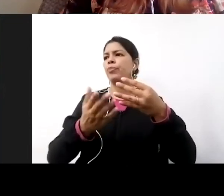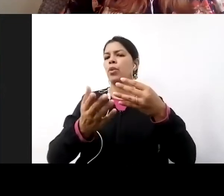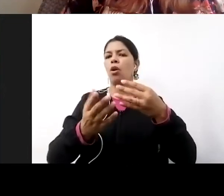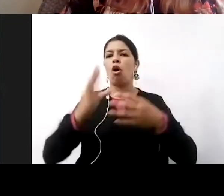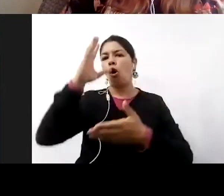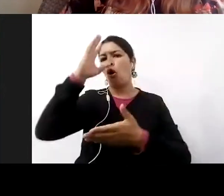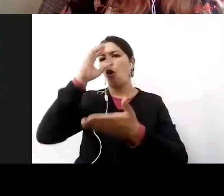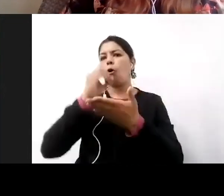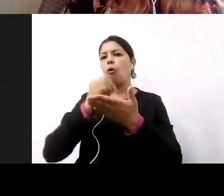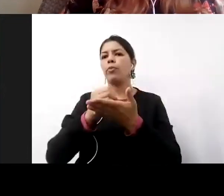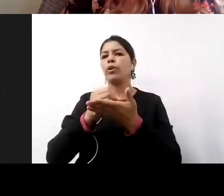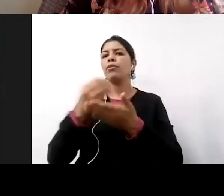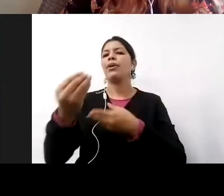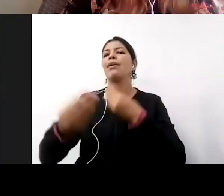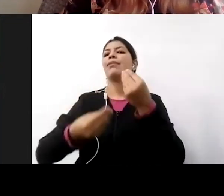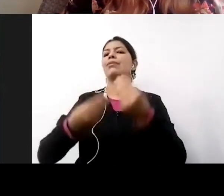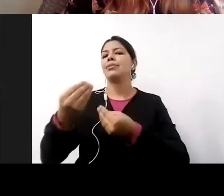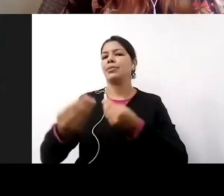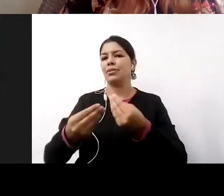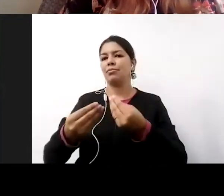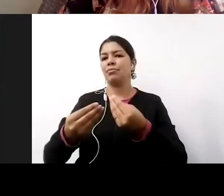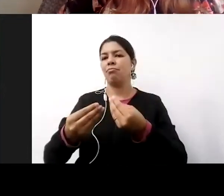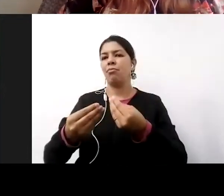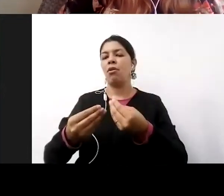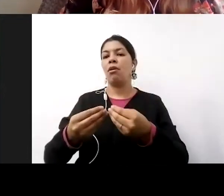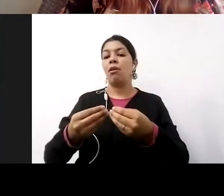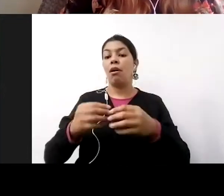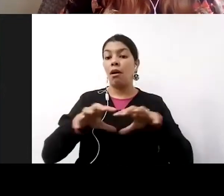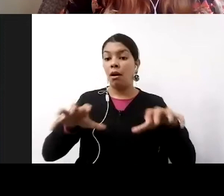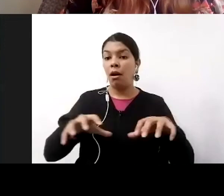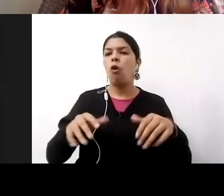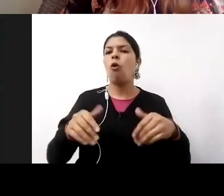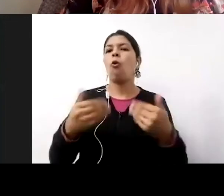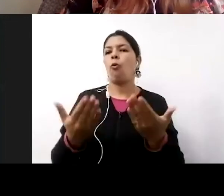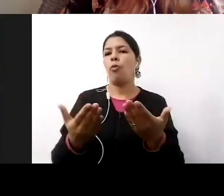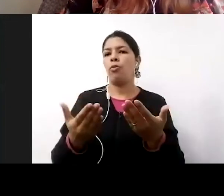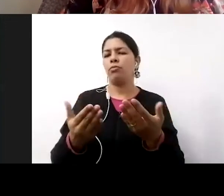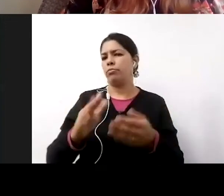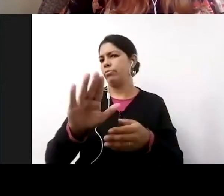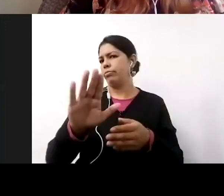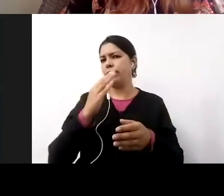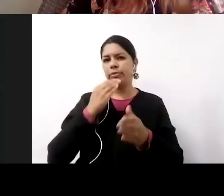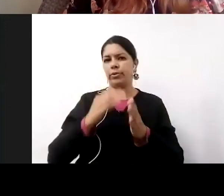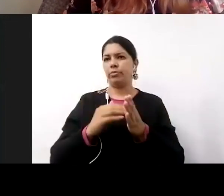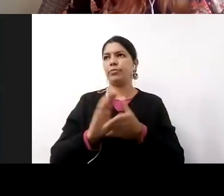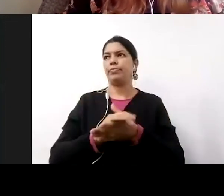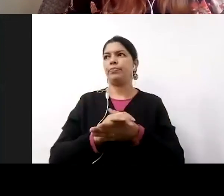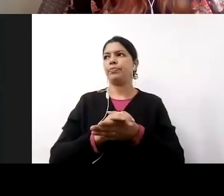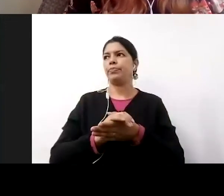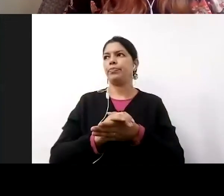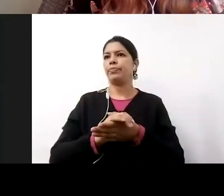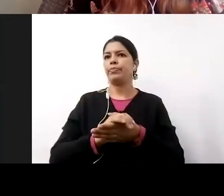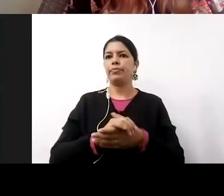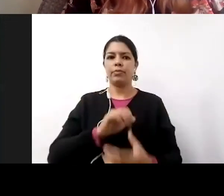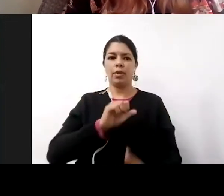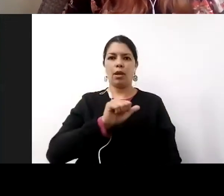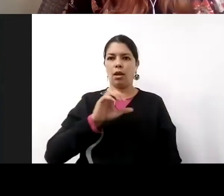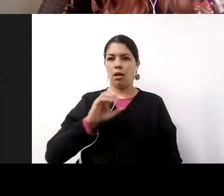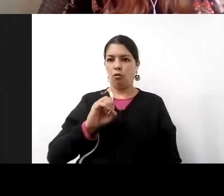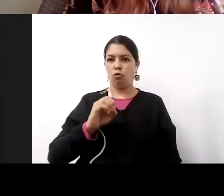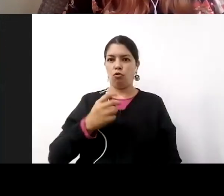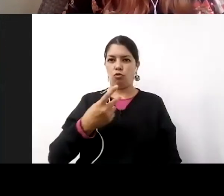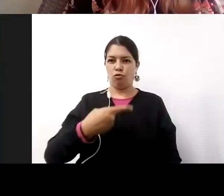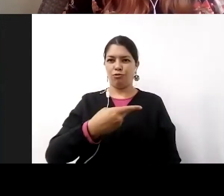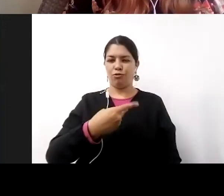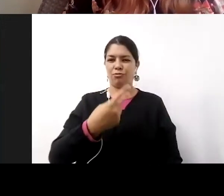sobre qué hay que hacer y cómo hay que hacerlo. Un ejemplo claro es, por ejemplo, cuando una pareja empieza a convivir y